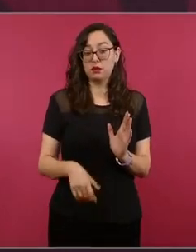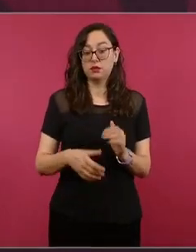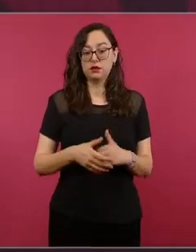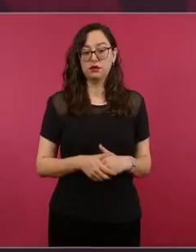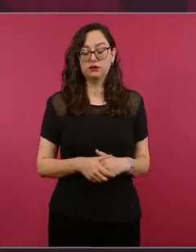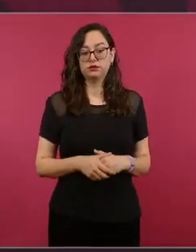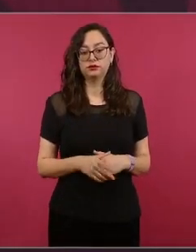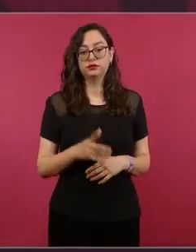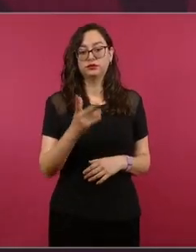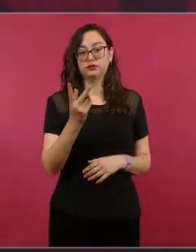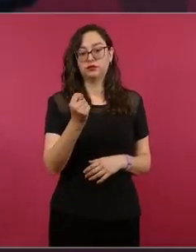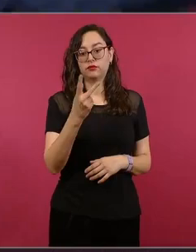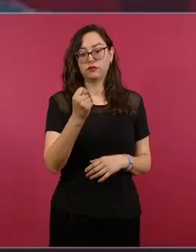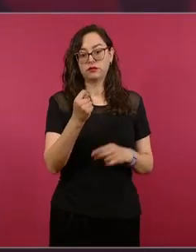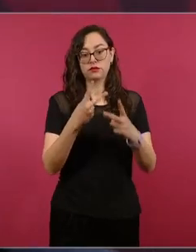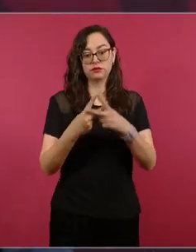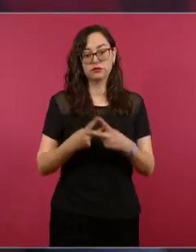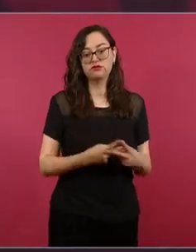Televisa